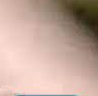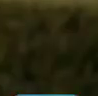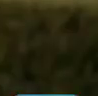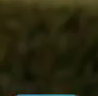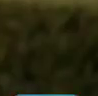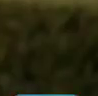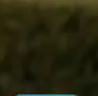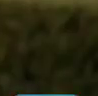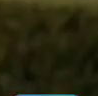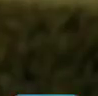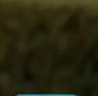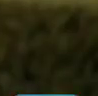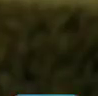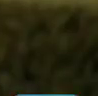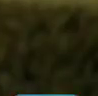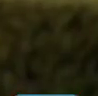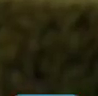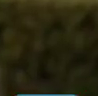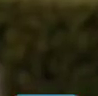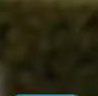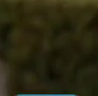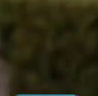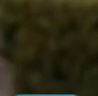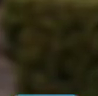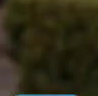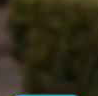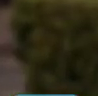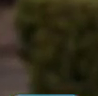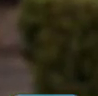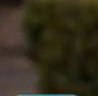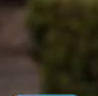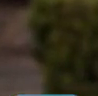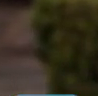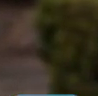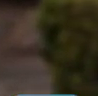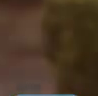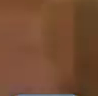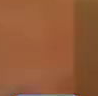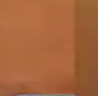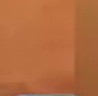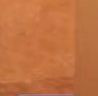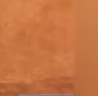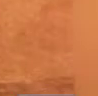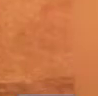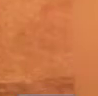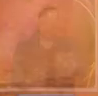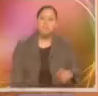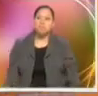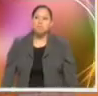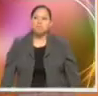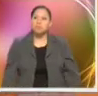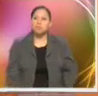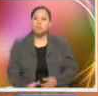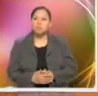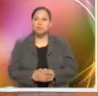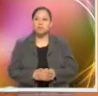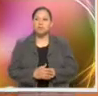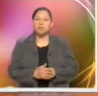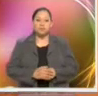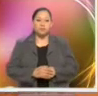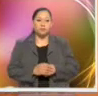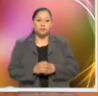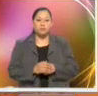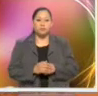hija. Cuenta la leyenda que Don Fermín de Mendoza era bastante malvado con los trabajadores que tenía,